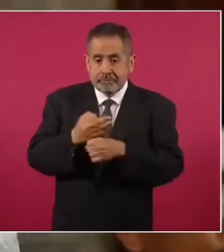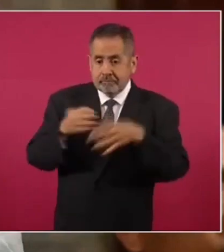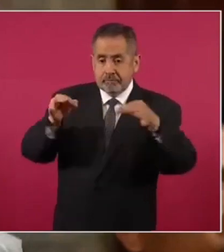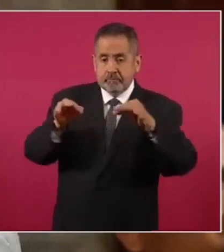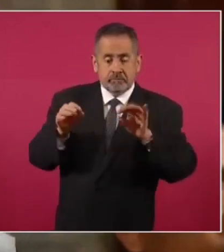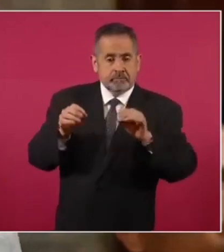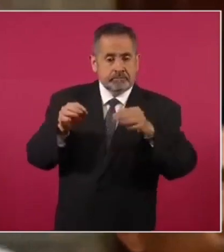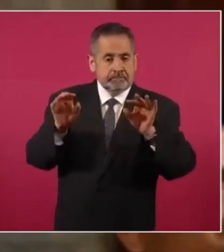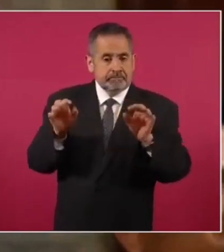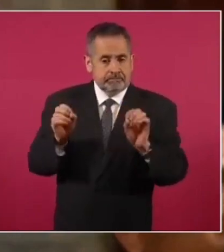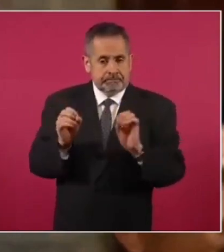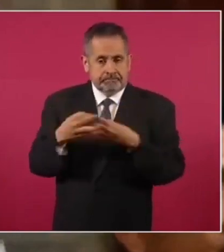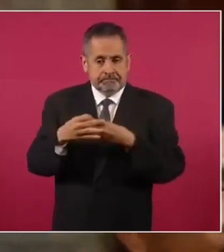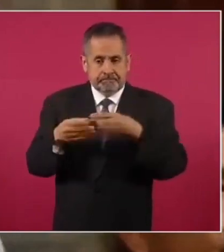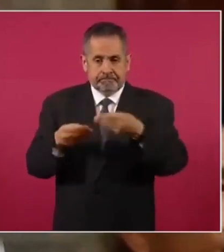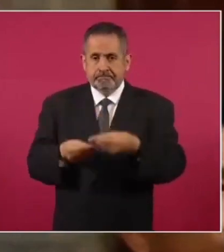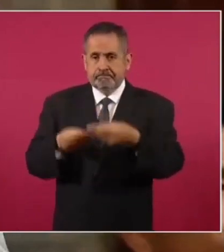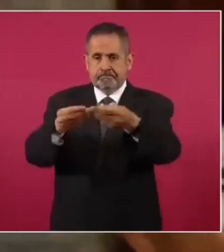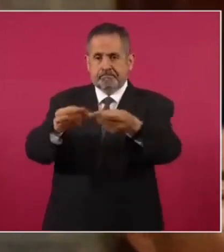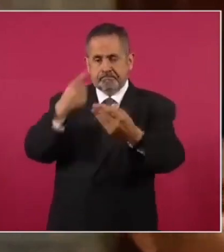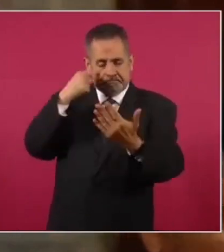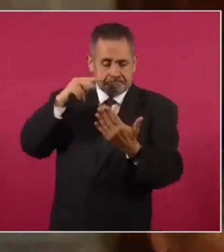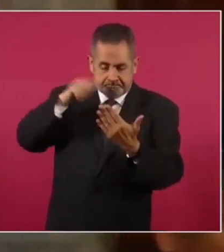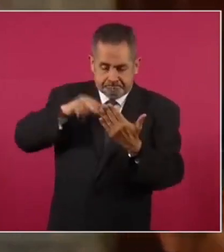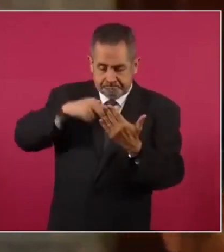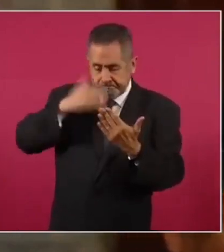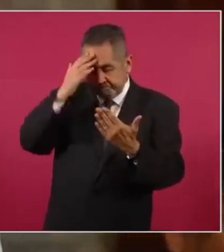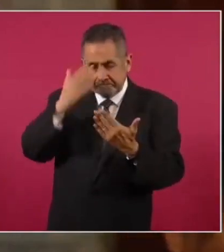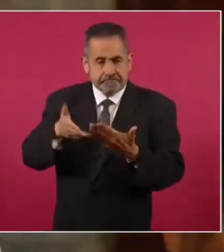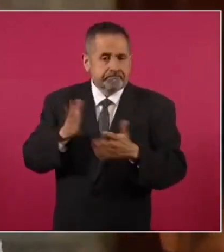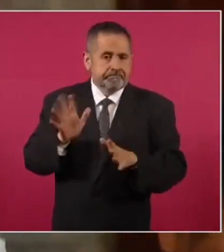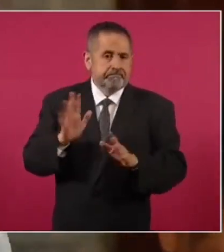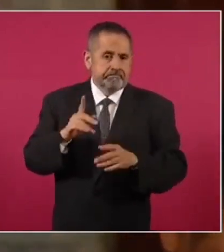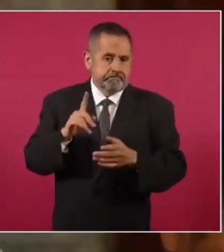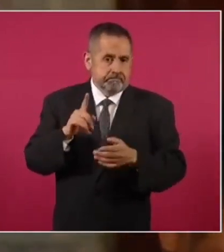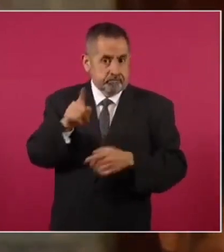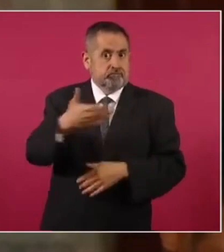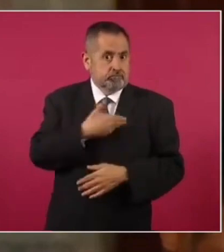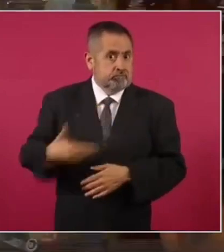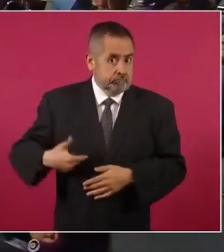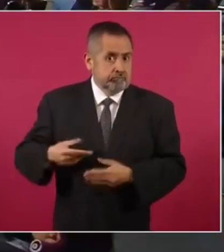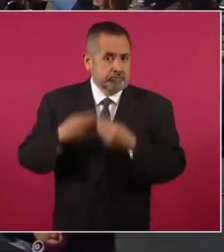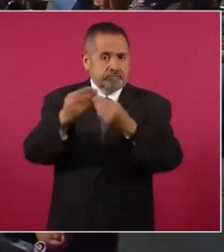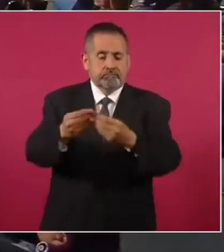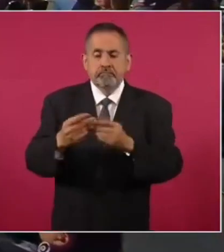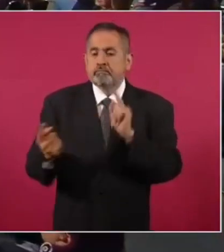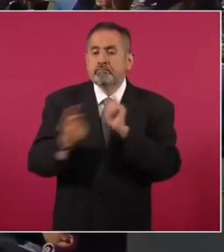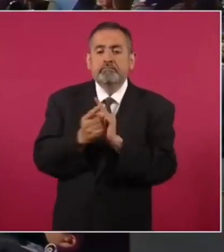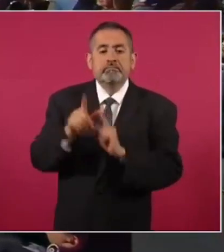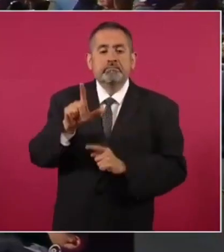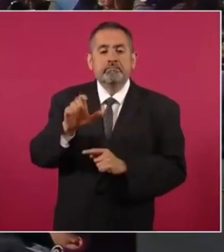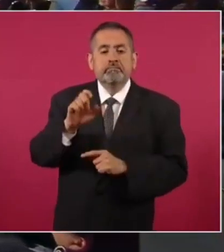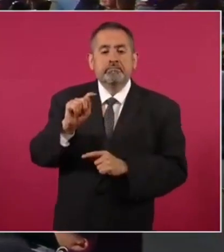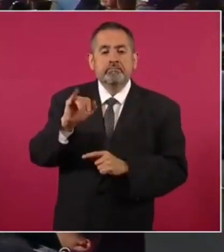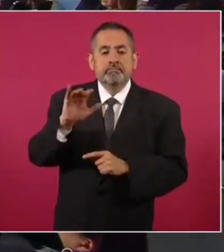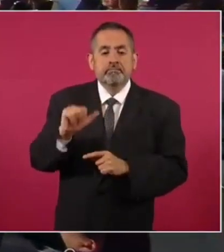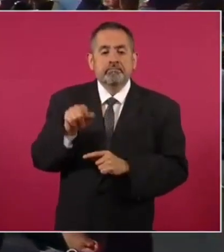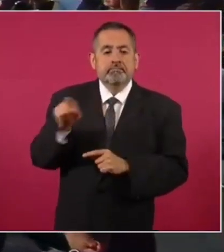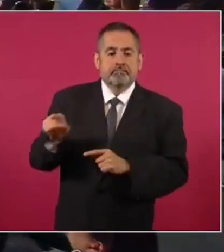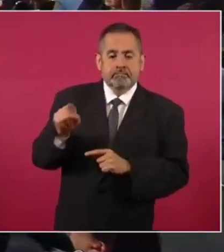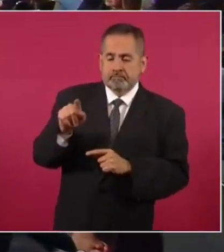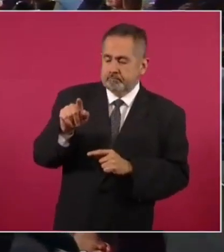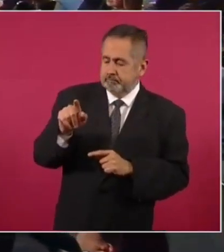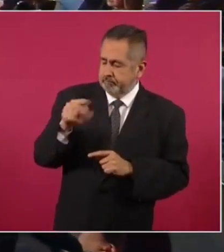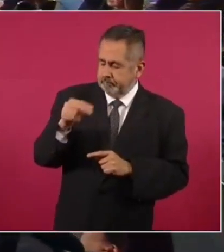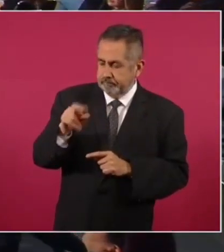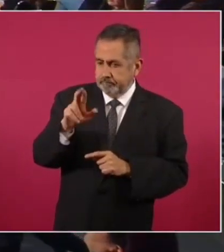hoja para pues que usted supiera del caso. Ya cuando era presidente lo recibió Leticia